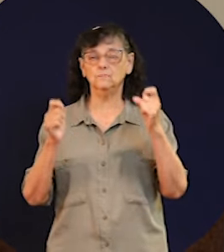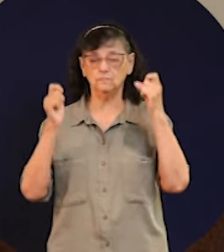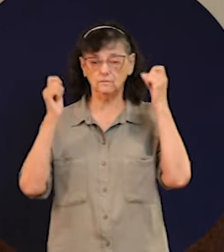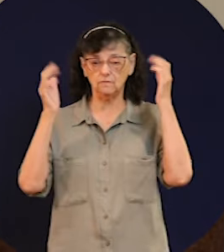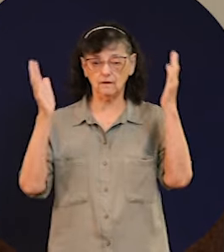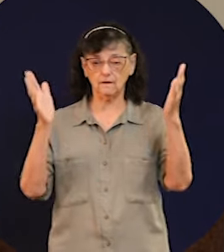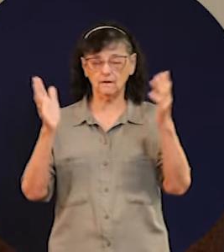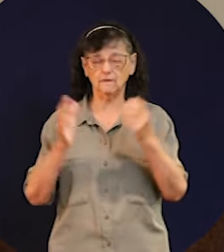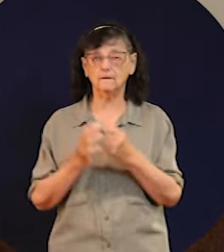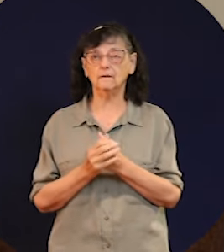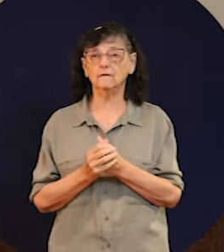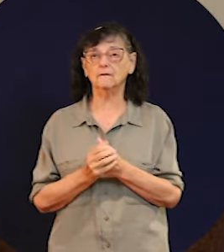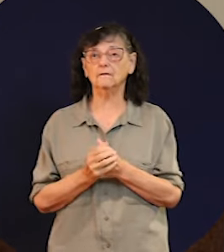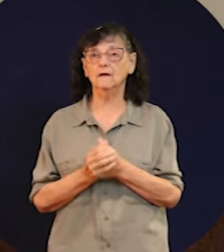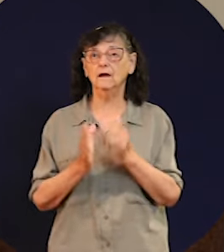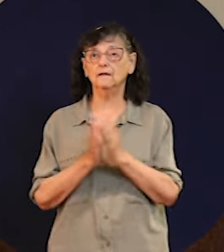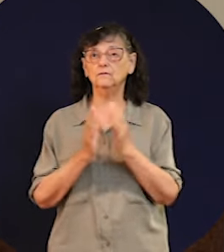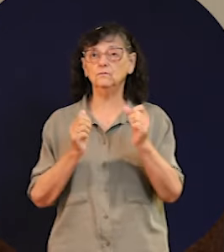Aleluya,